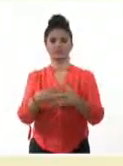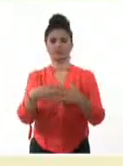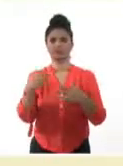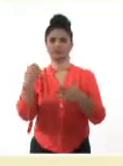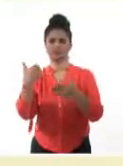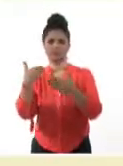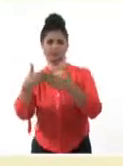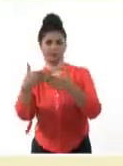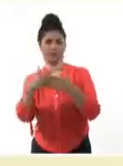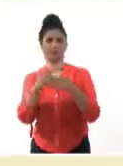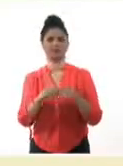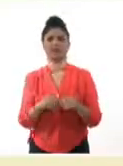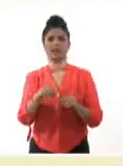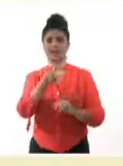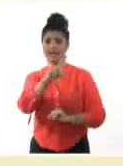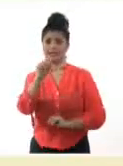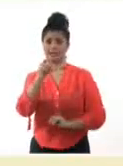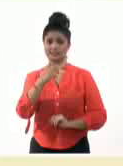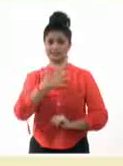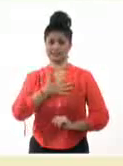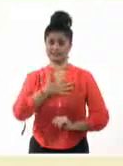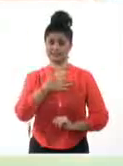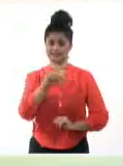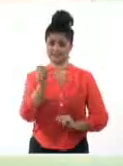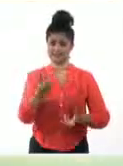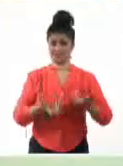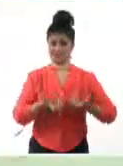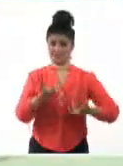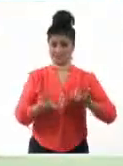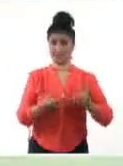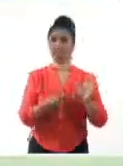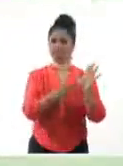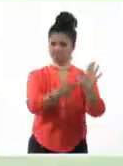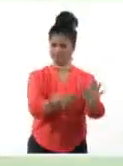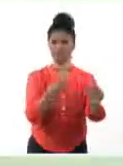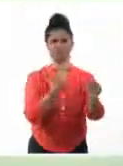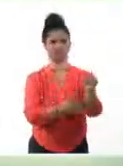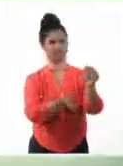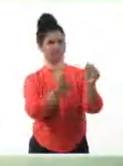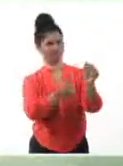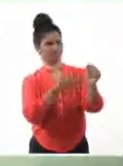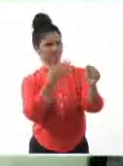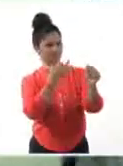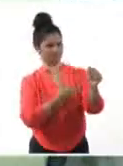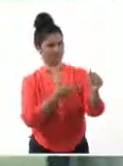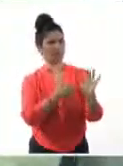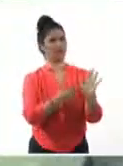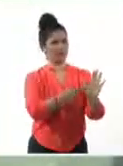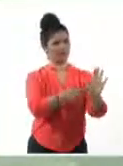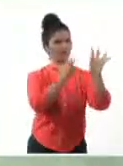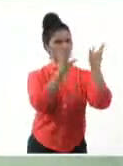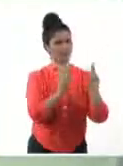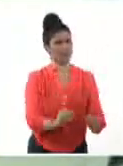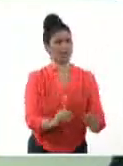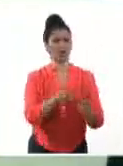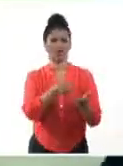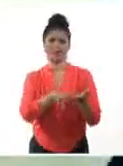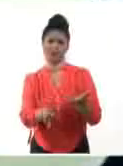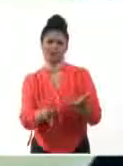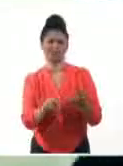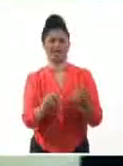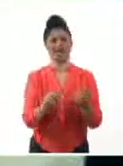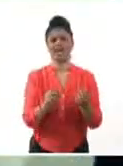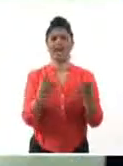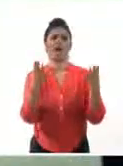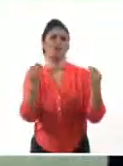etcétera, etcétera, en Cienfuegos, se nota. Es una provincia que, aunque no tiene muchas entidades de